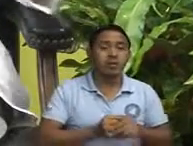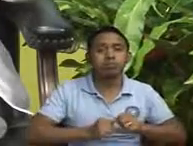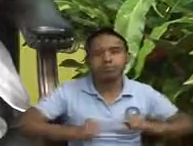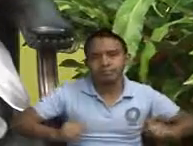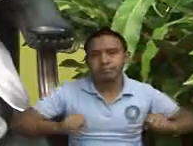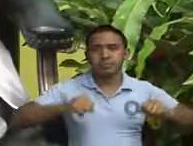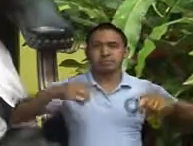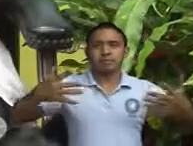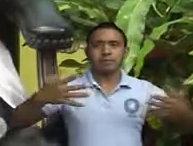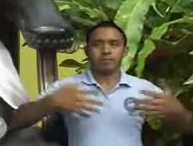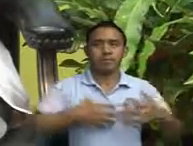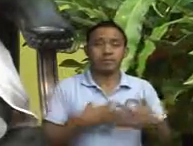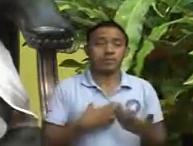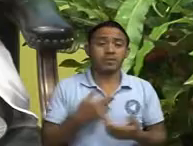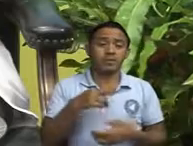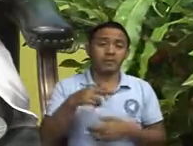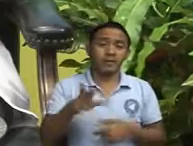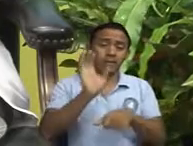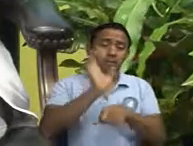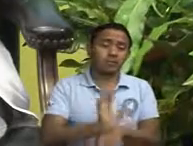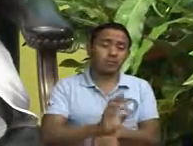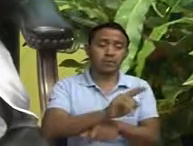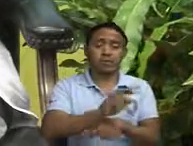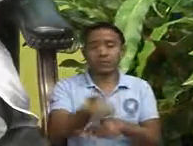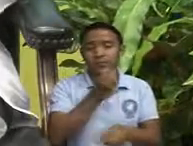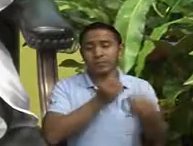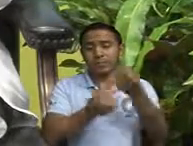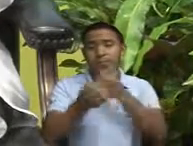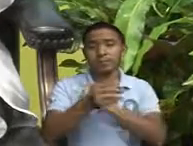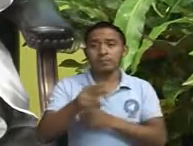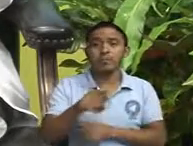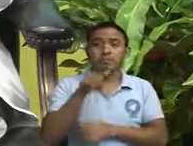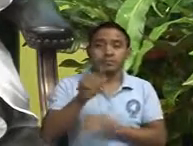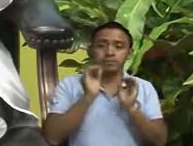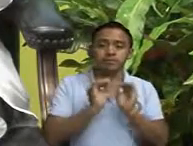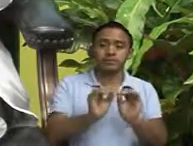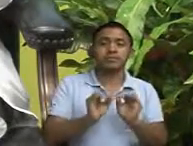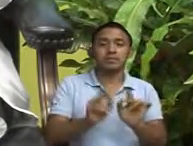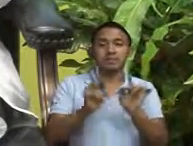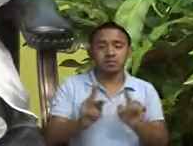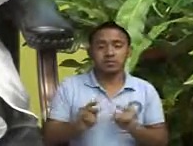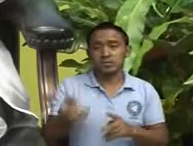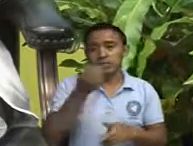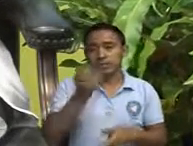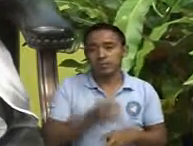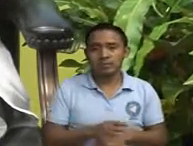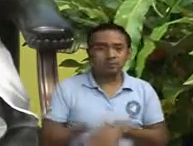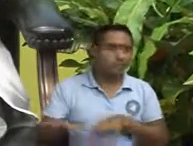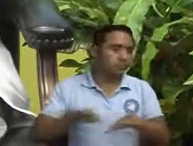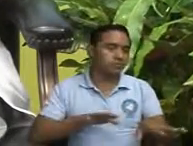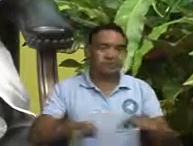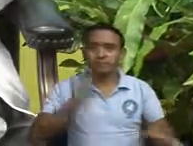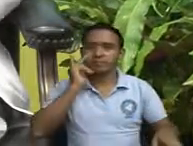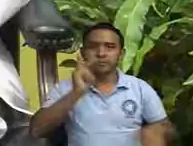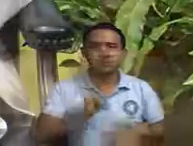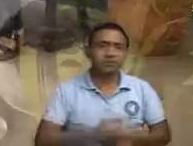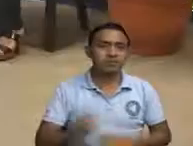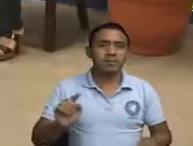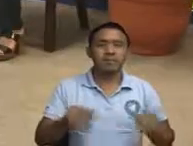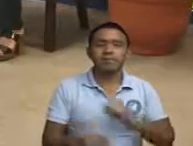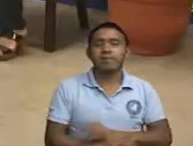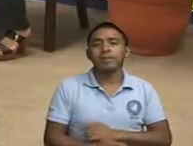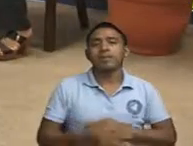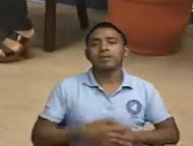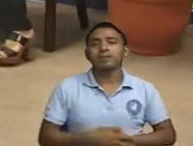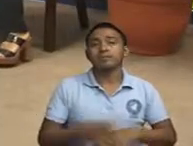de peso, porque sus hábitos siguen siendo los mismos. Mientras vos no le enseñes a comer a ese paciente, no vas a ver un cambio. Ya.